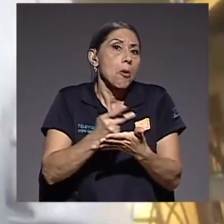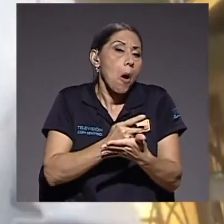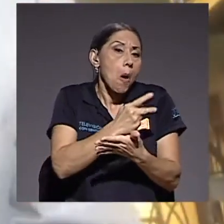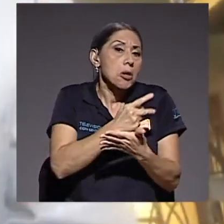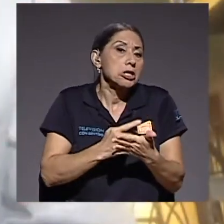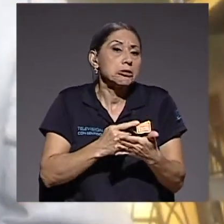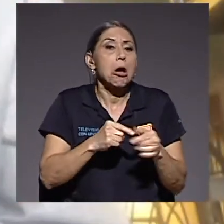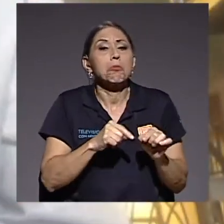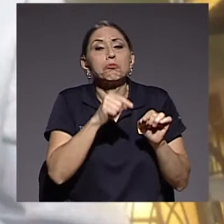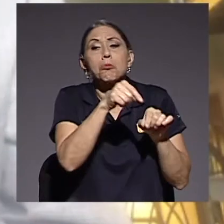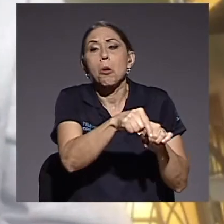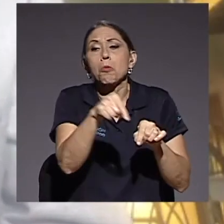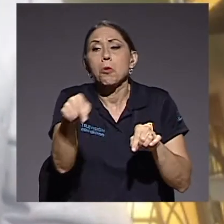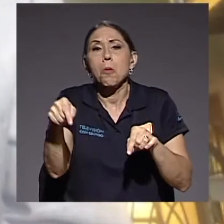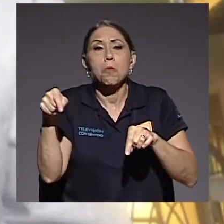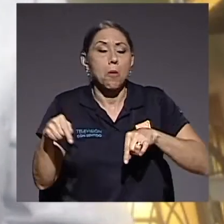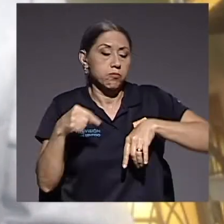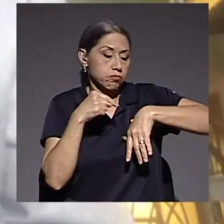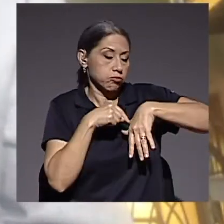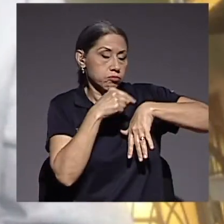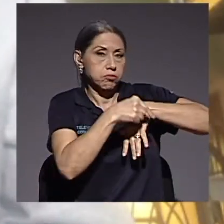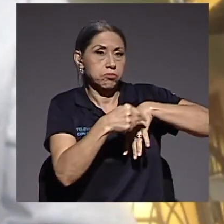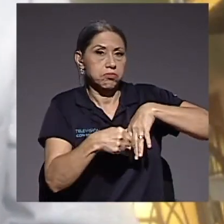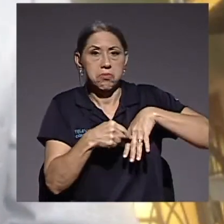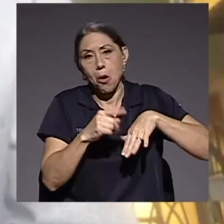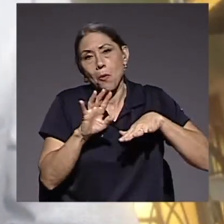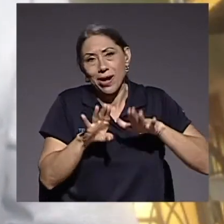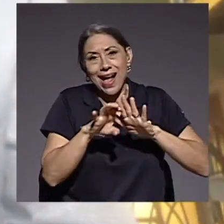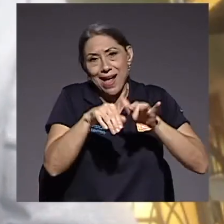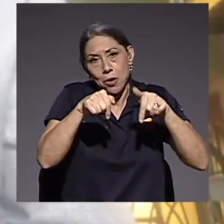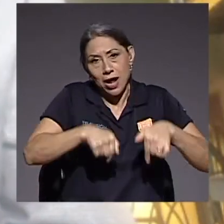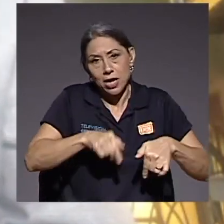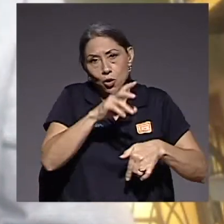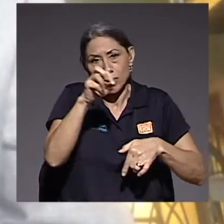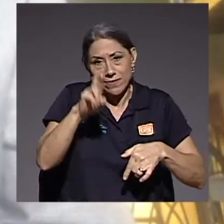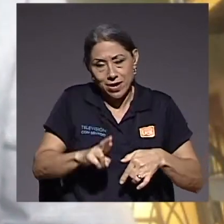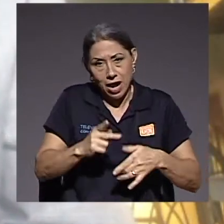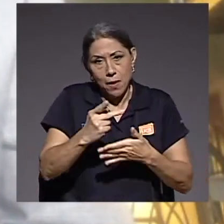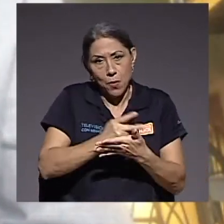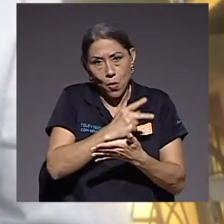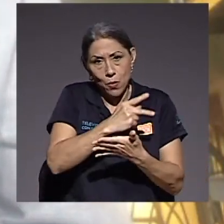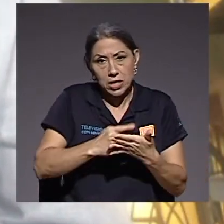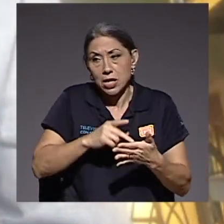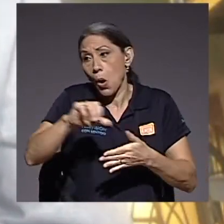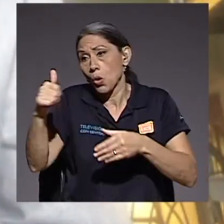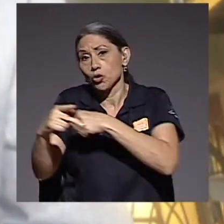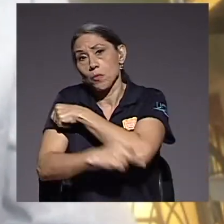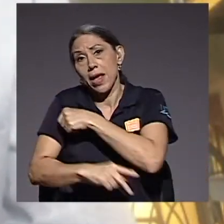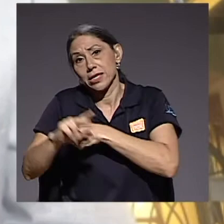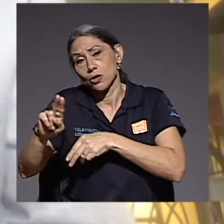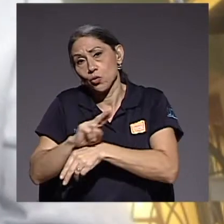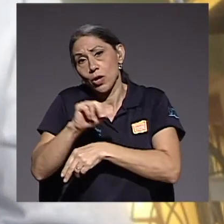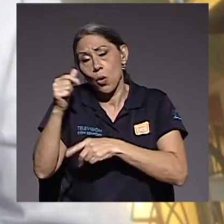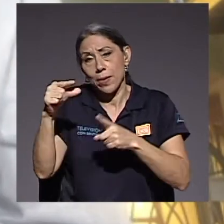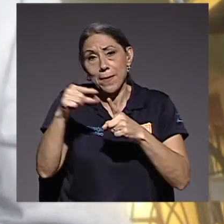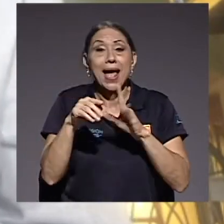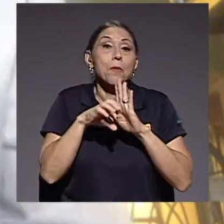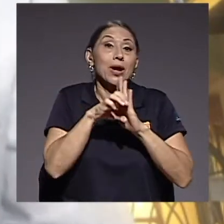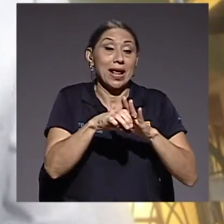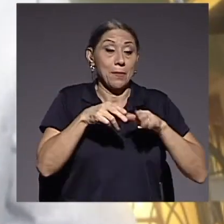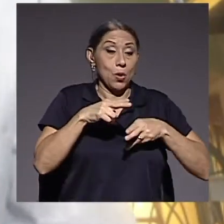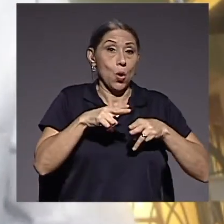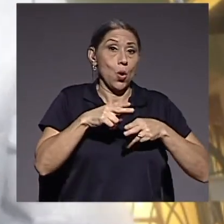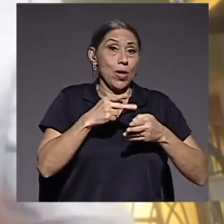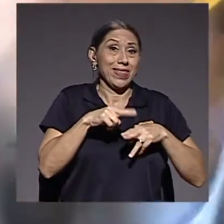la nomenclatura que tienen los diferentes países. En el caso de Costa Rica, por ejemplo, un tren que va a Punta Arenas o que va a